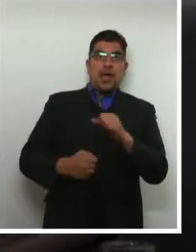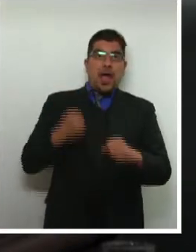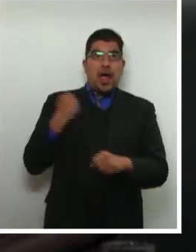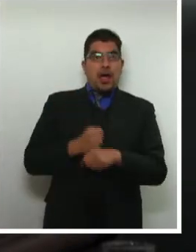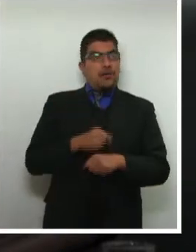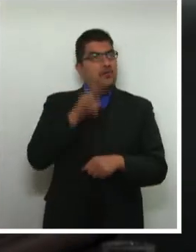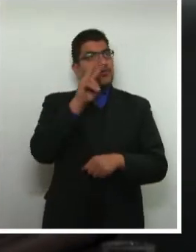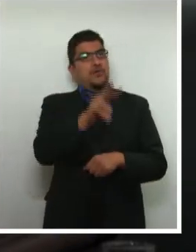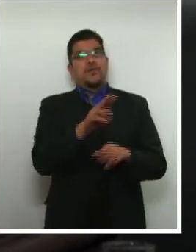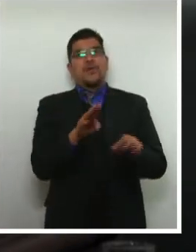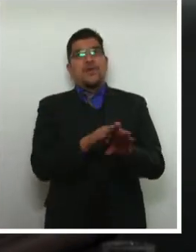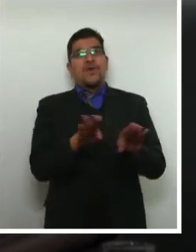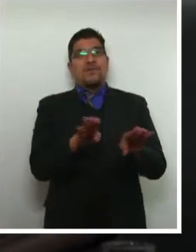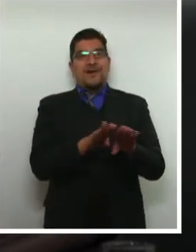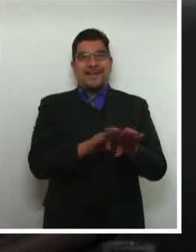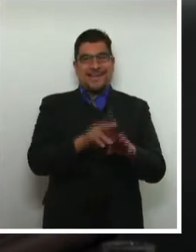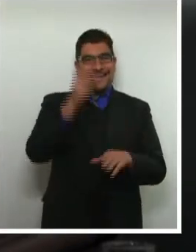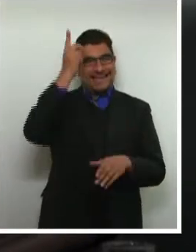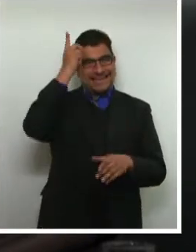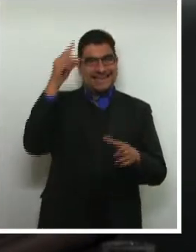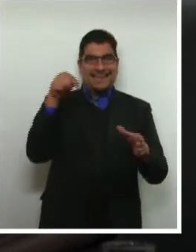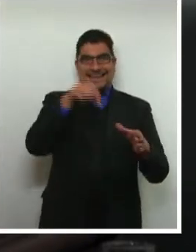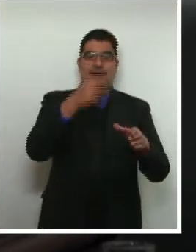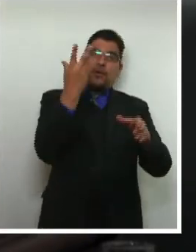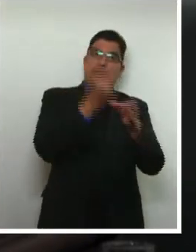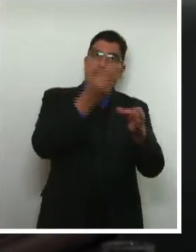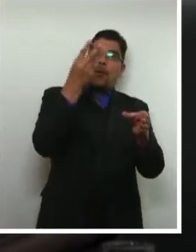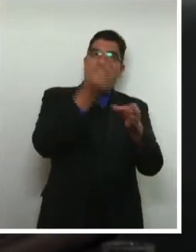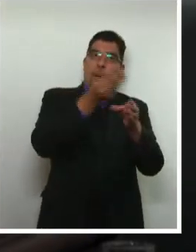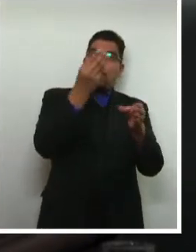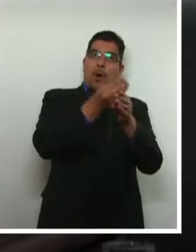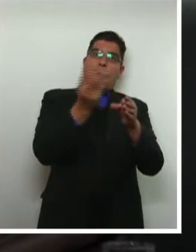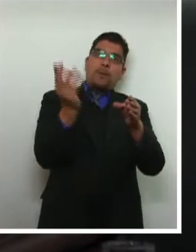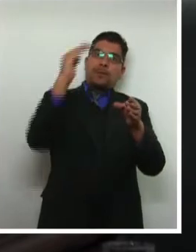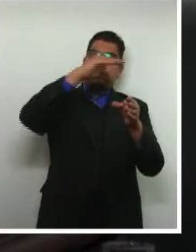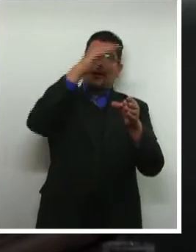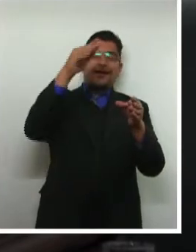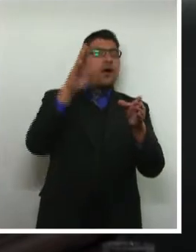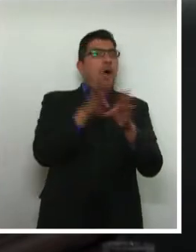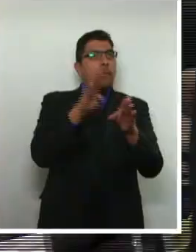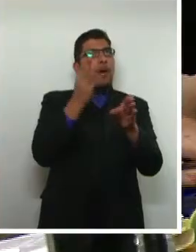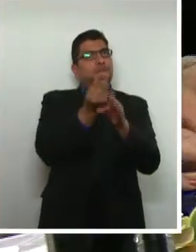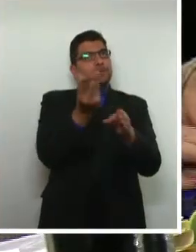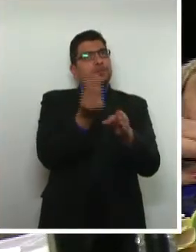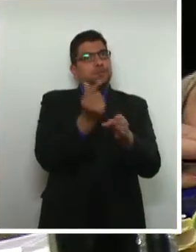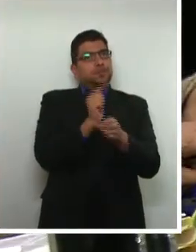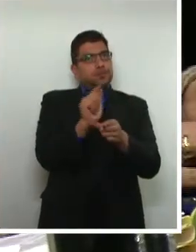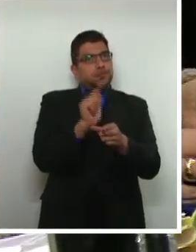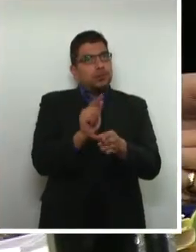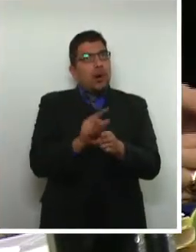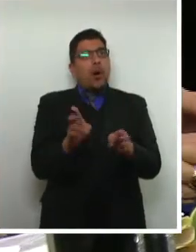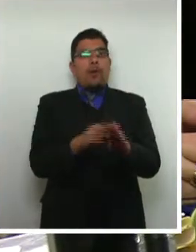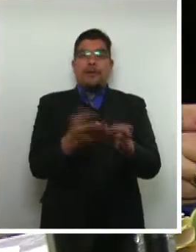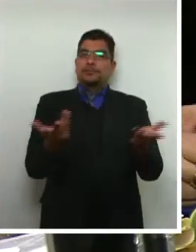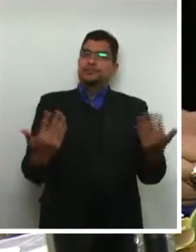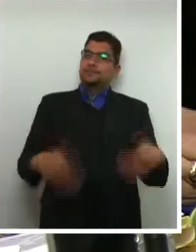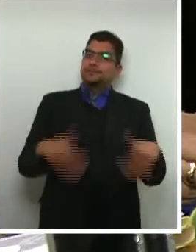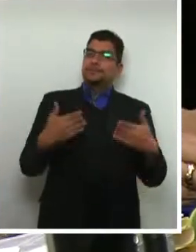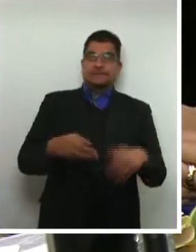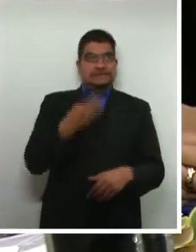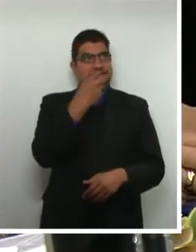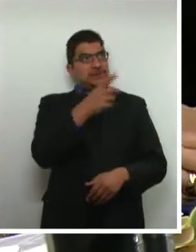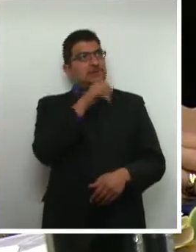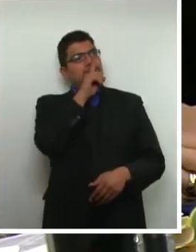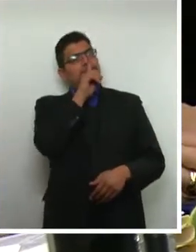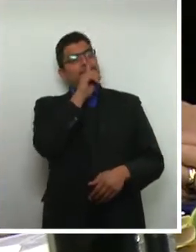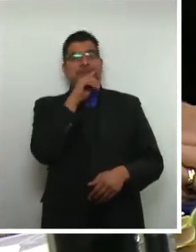años que se está reparando el monumento del Caballito. Ese tipo de